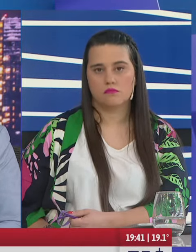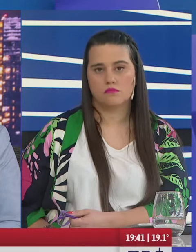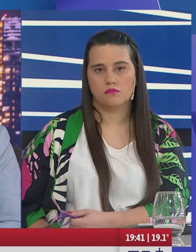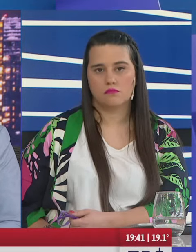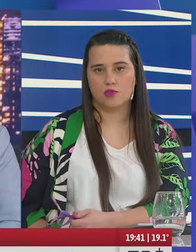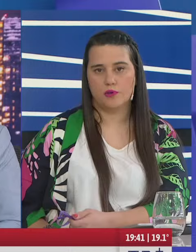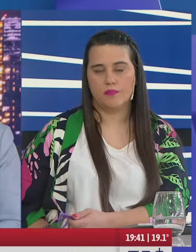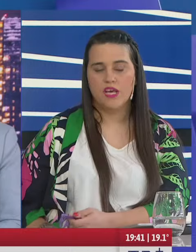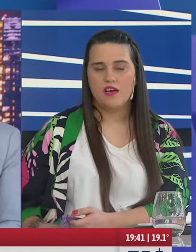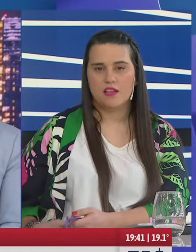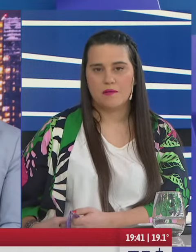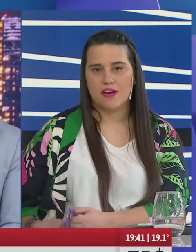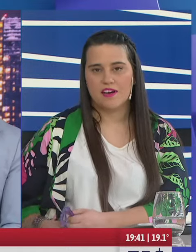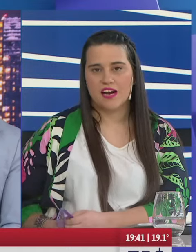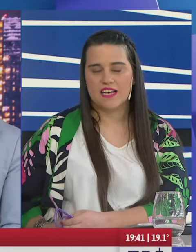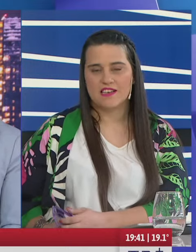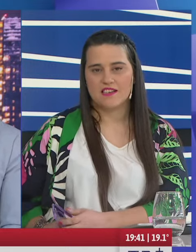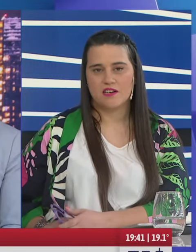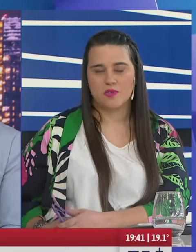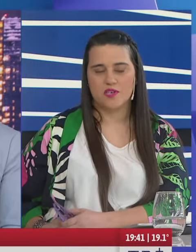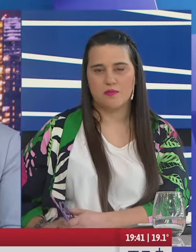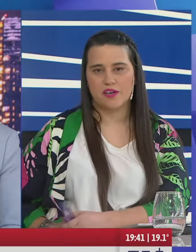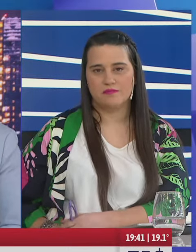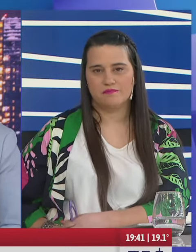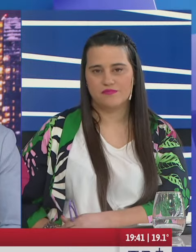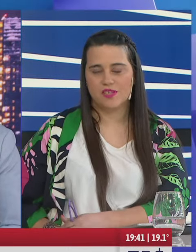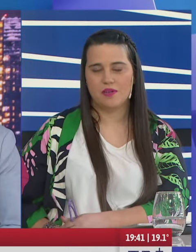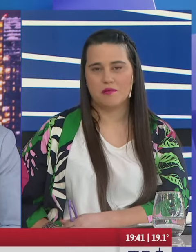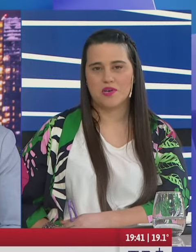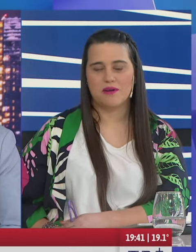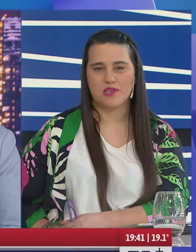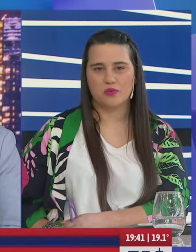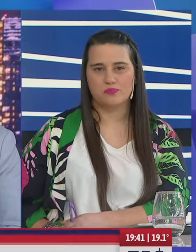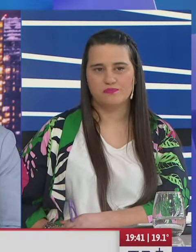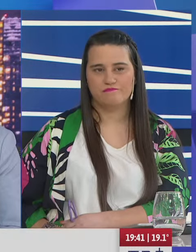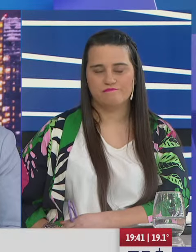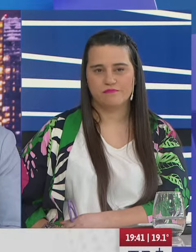mes de abril, ¿no? Muy bien. Damián, gracias. Un gustazo, Damián. Te